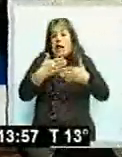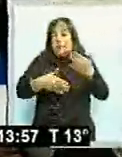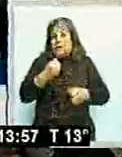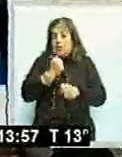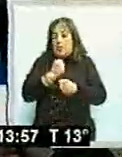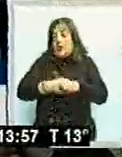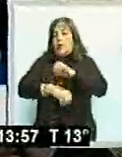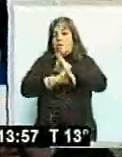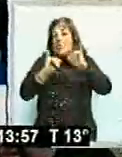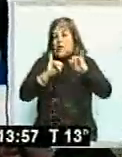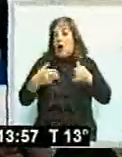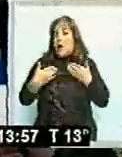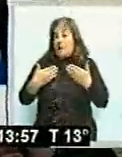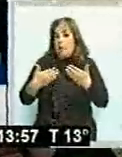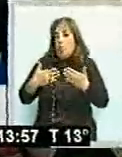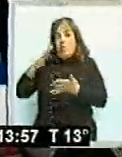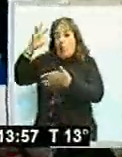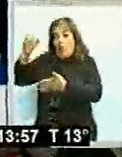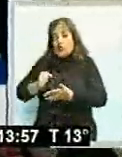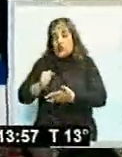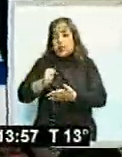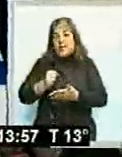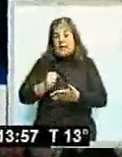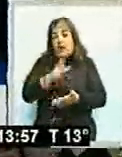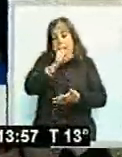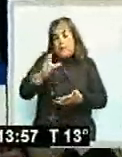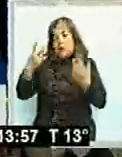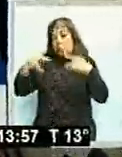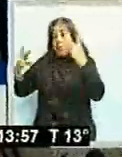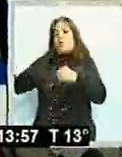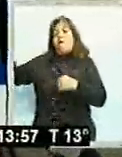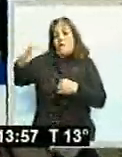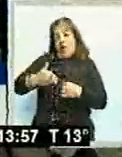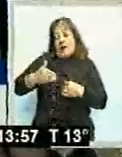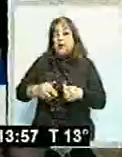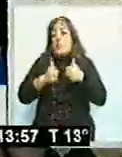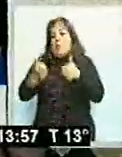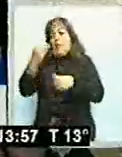realizando den sus frutos y que este trabajo mancomunado que hacemos entre el sector público y privado traiga